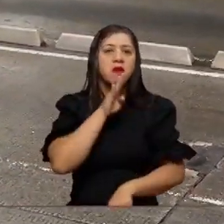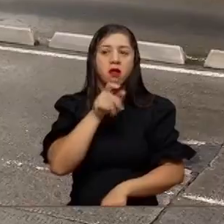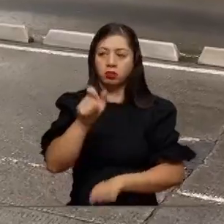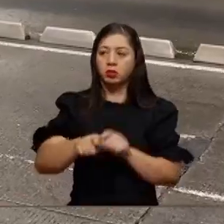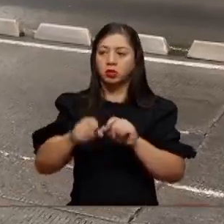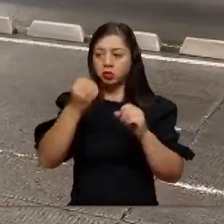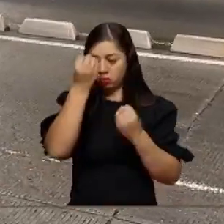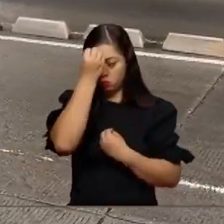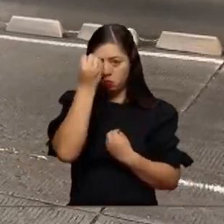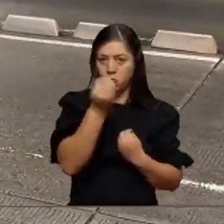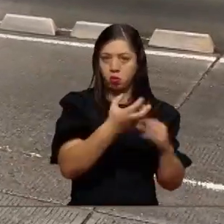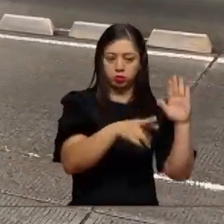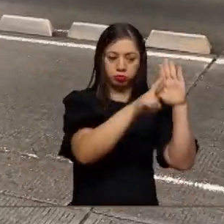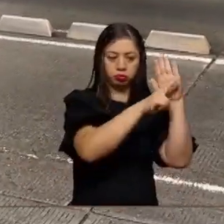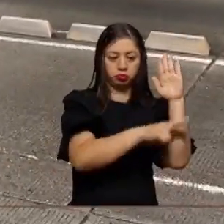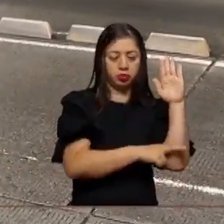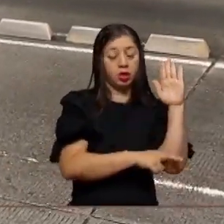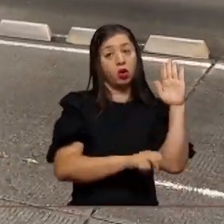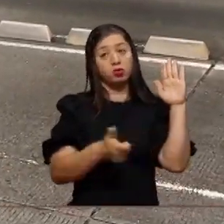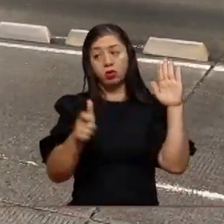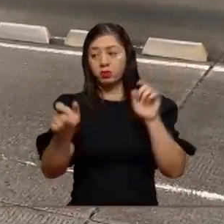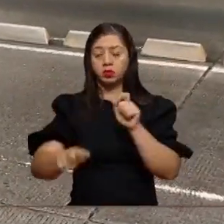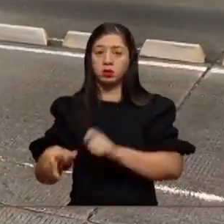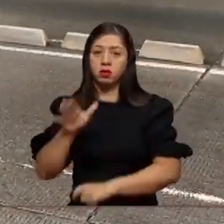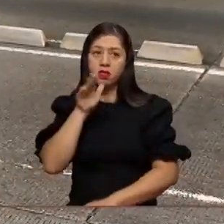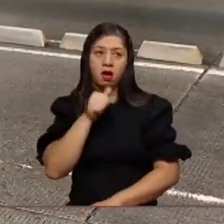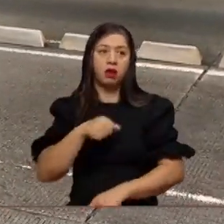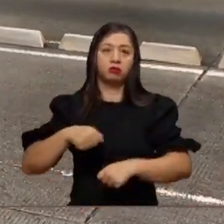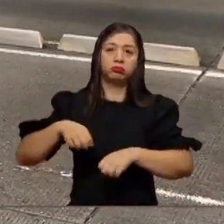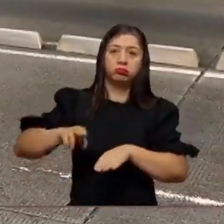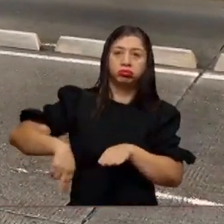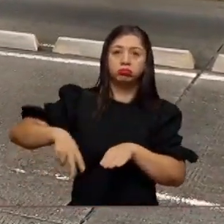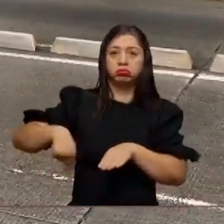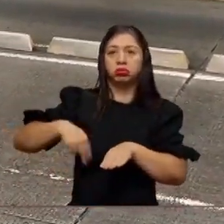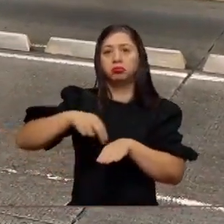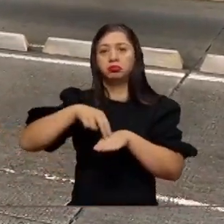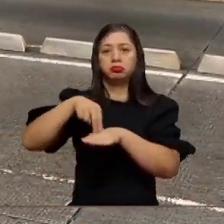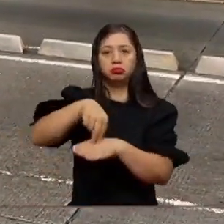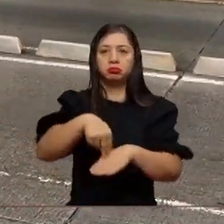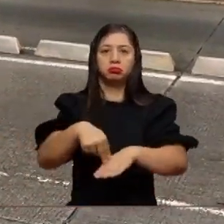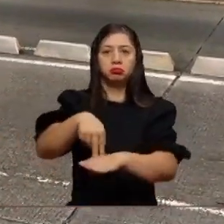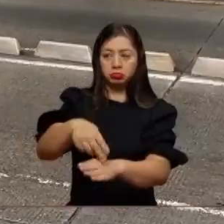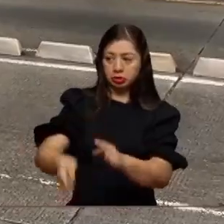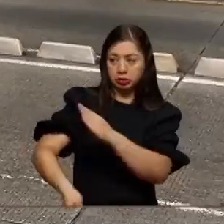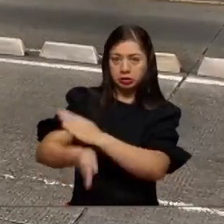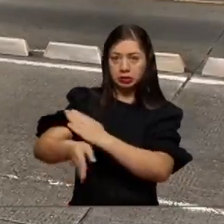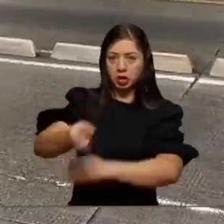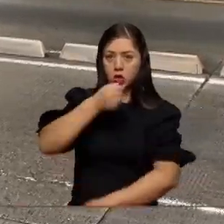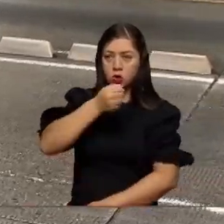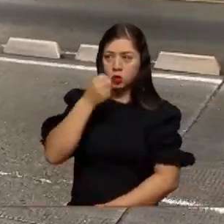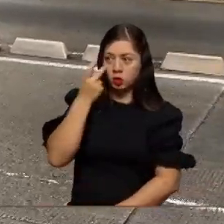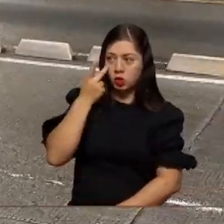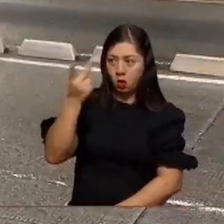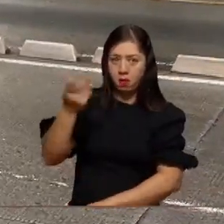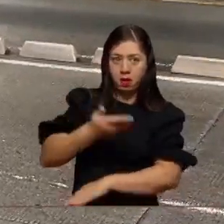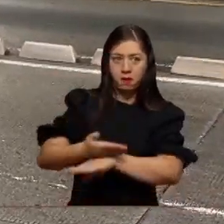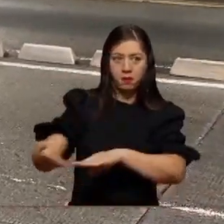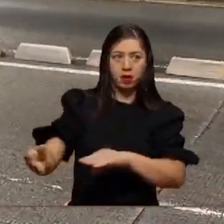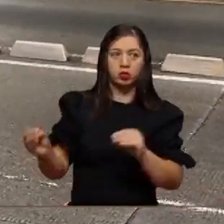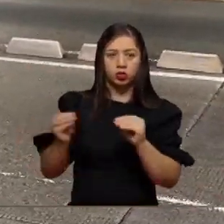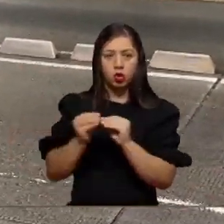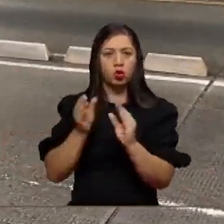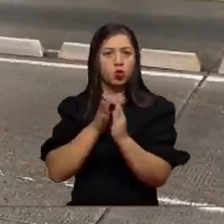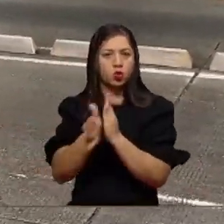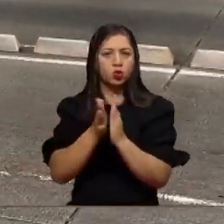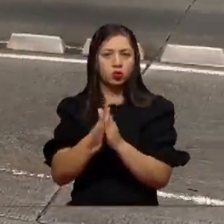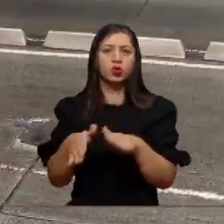la norma y con quienes que no, con quienes no, perdón. Y mientras hacemos este recorrido, pues seguimos con el noticiero. Ya nos vemos entonces para que sigamos. Yo les voy